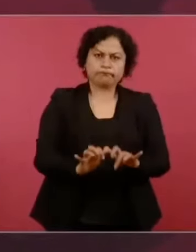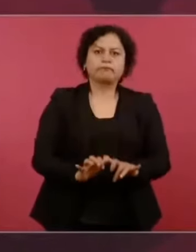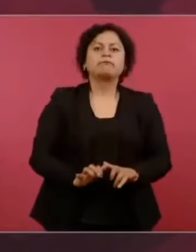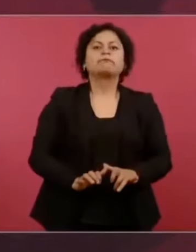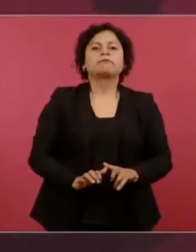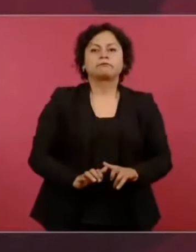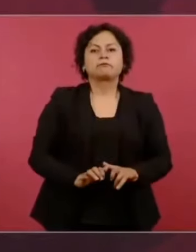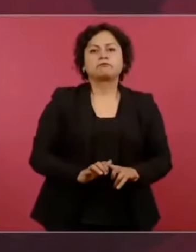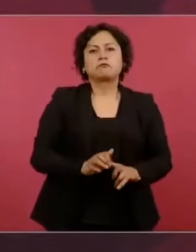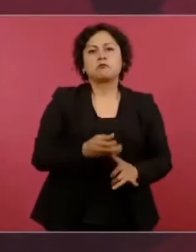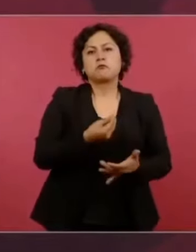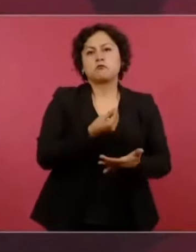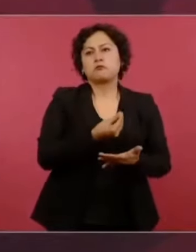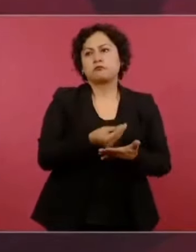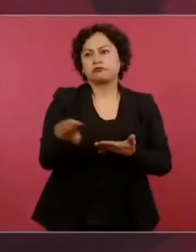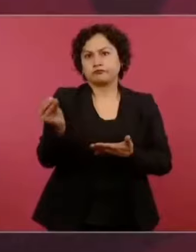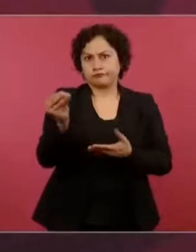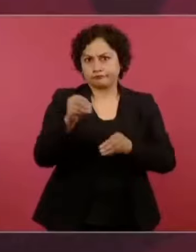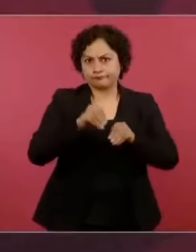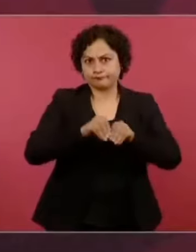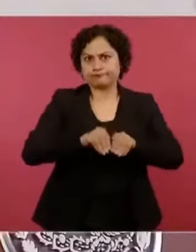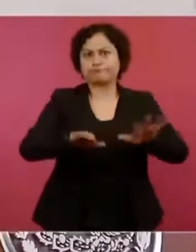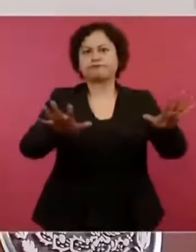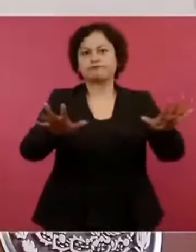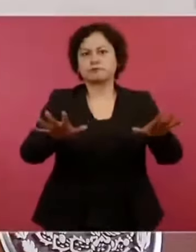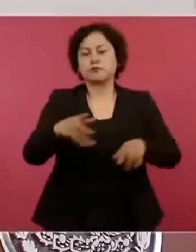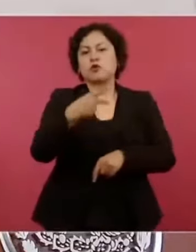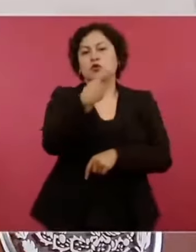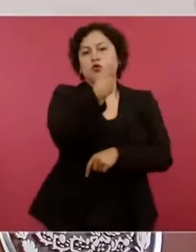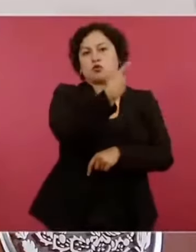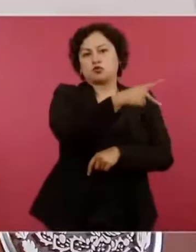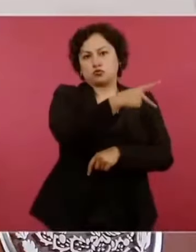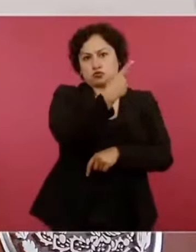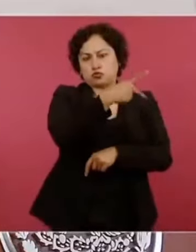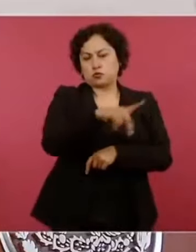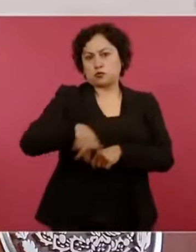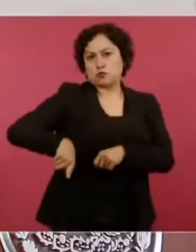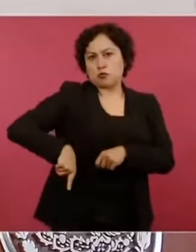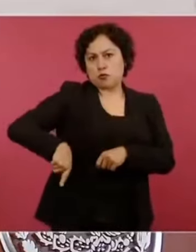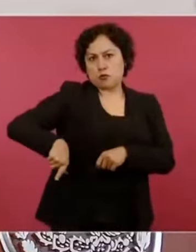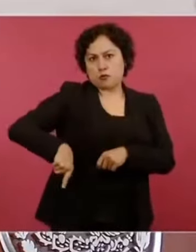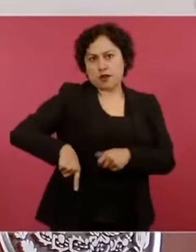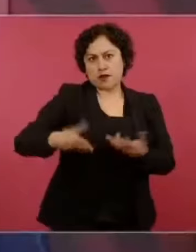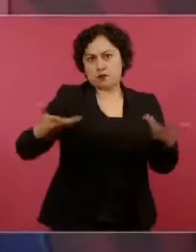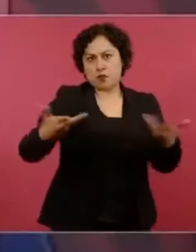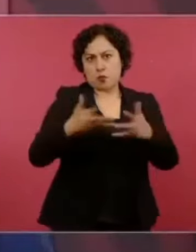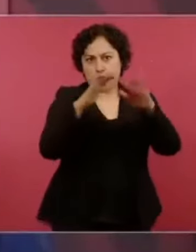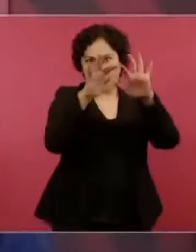un boletín del Departamento de Estado,